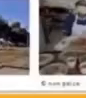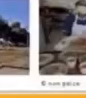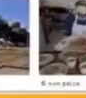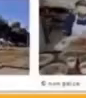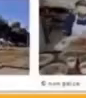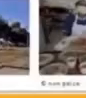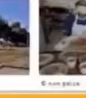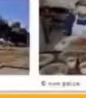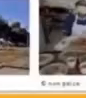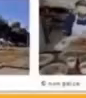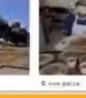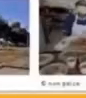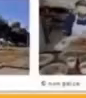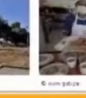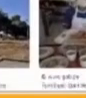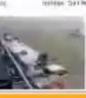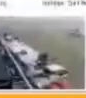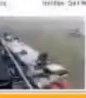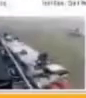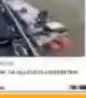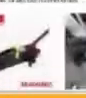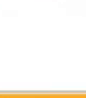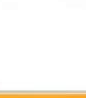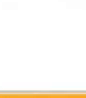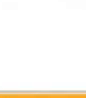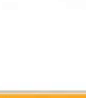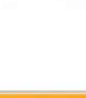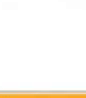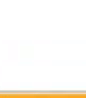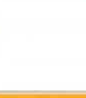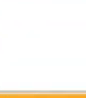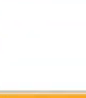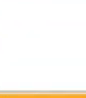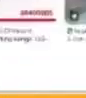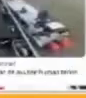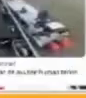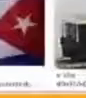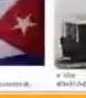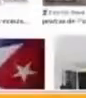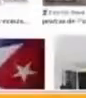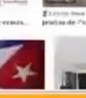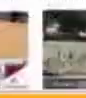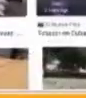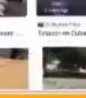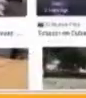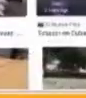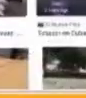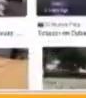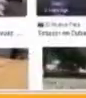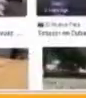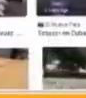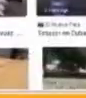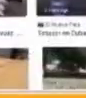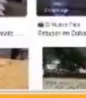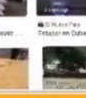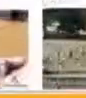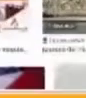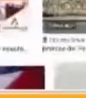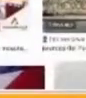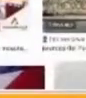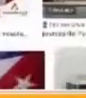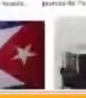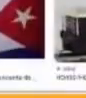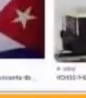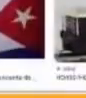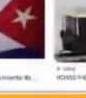Ay, Dios mío. Me disfruto demasiado mi trabajo. Ay, mamá, qué fuerte. Bueno, te digo, mira, son 3, 4, 5